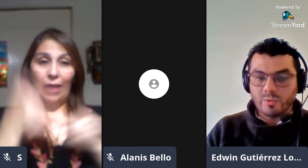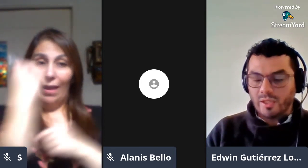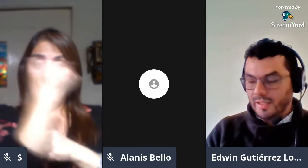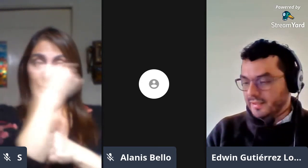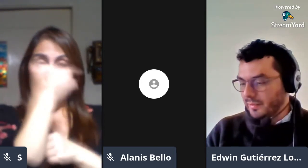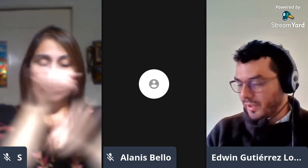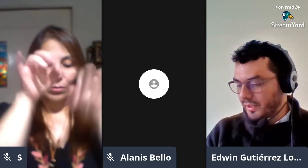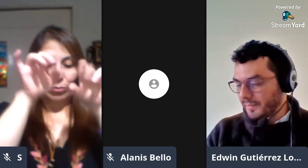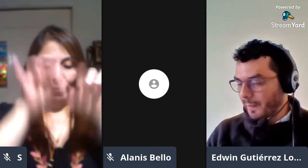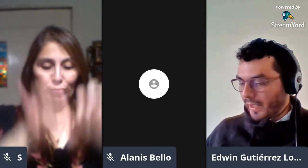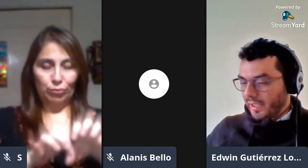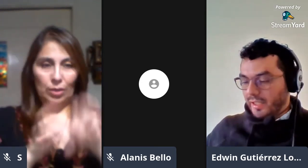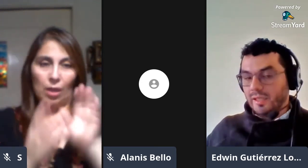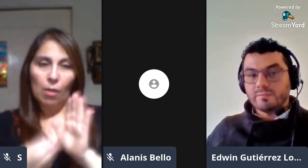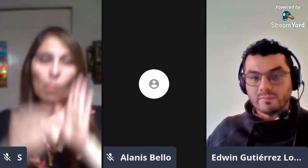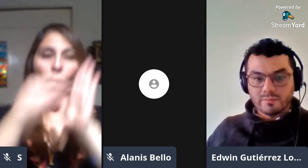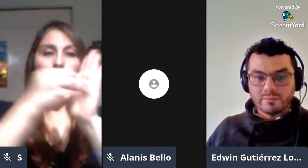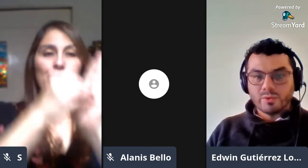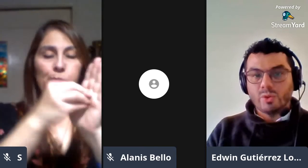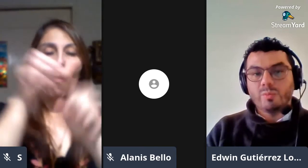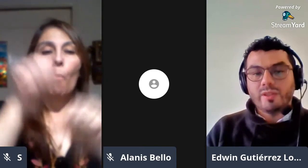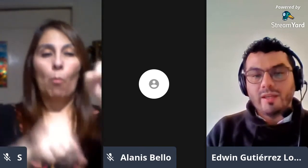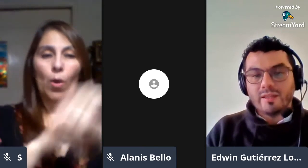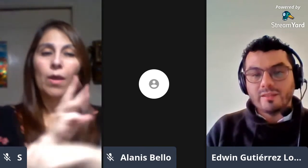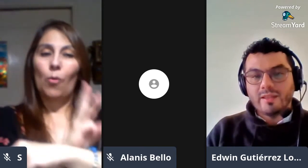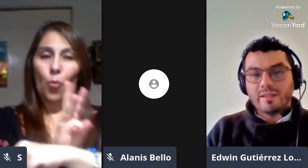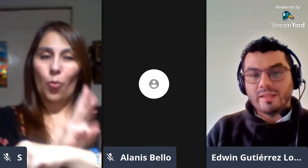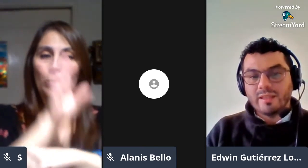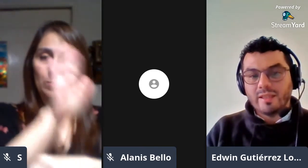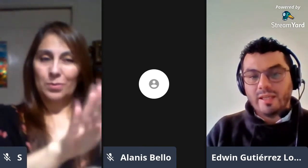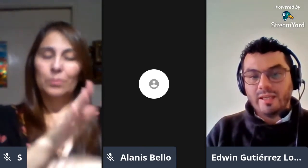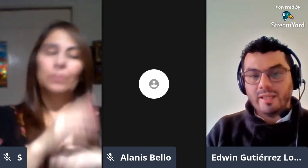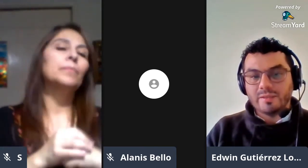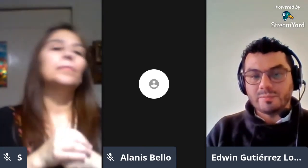también vincular a esta página. Y no olvidar